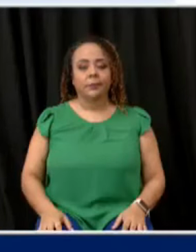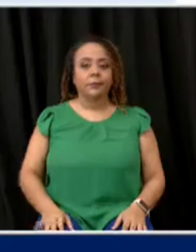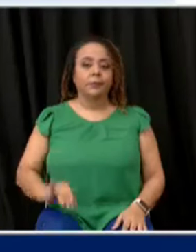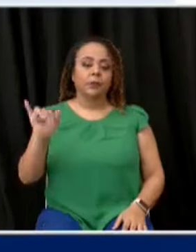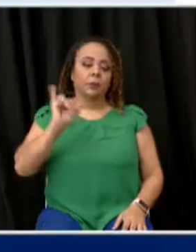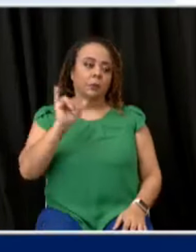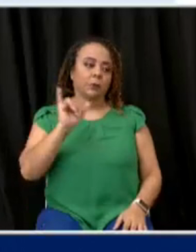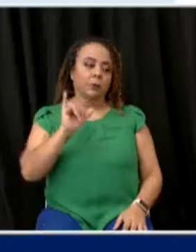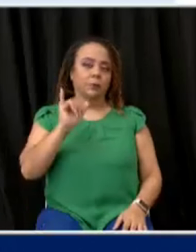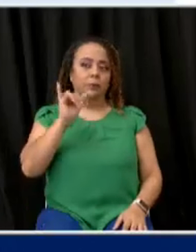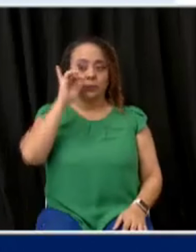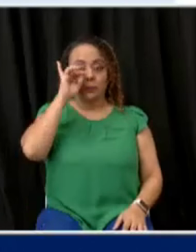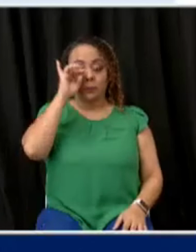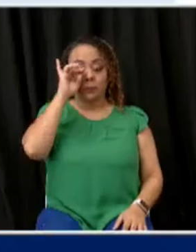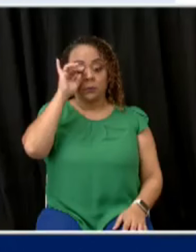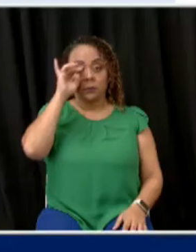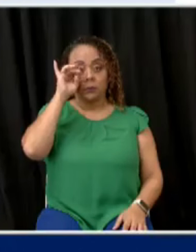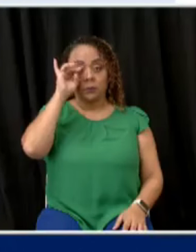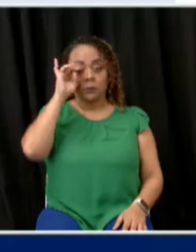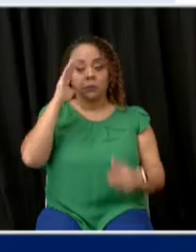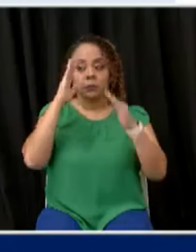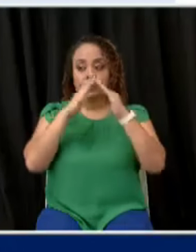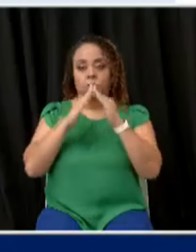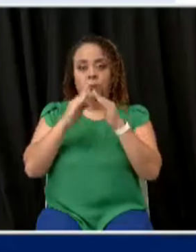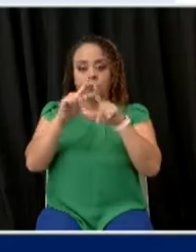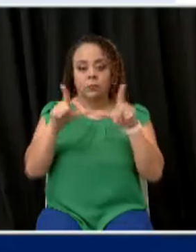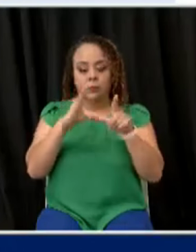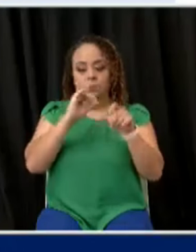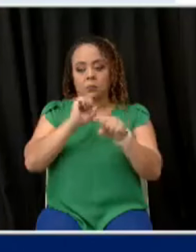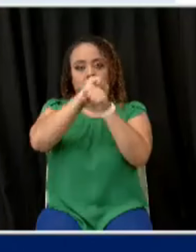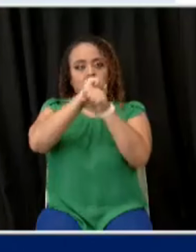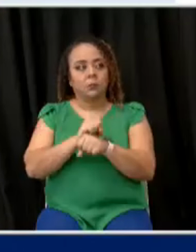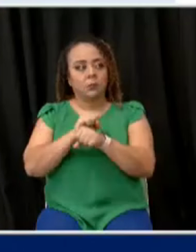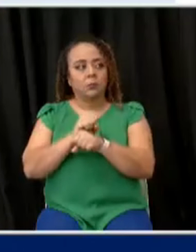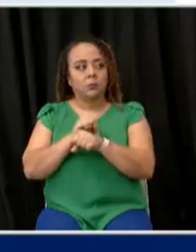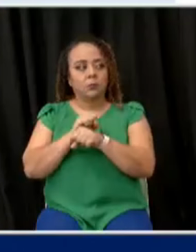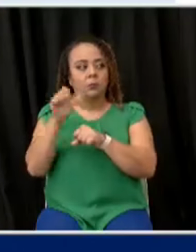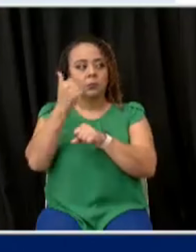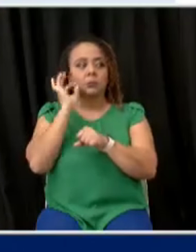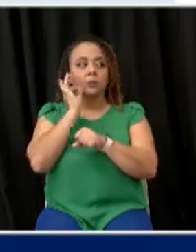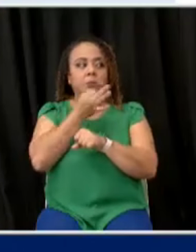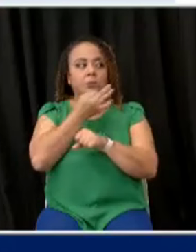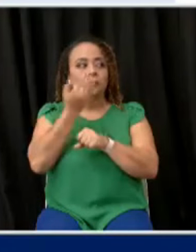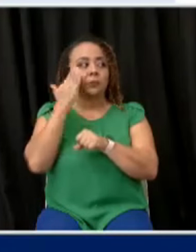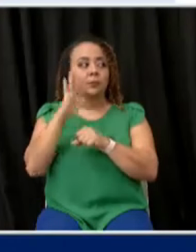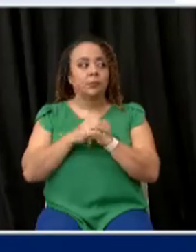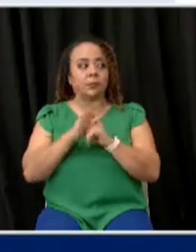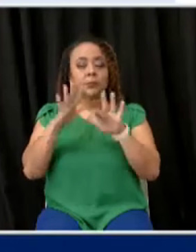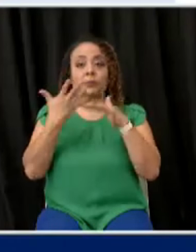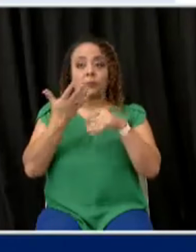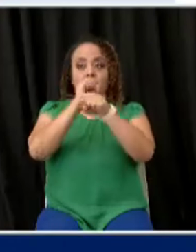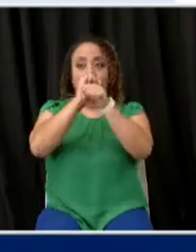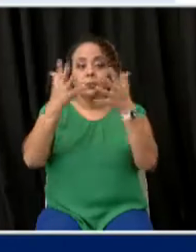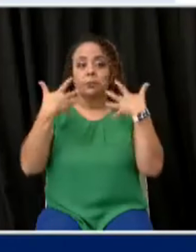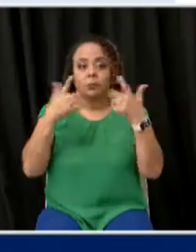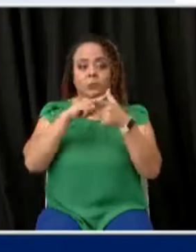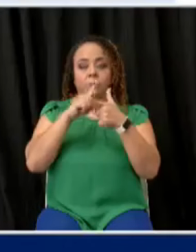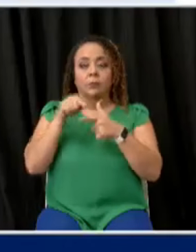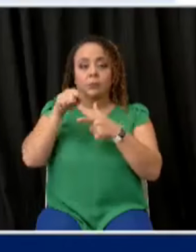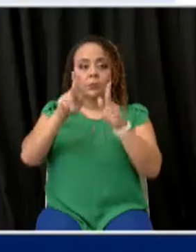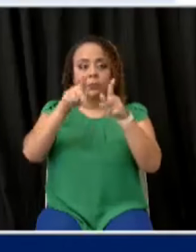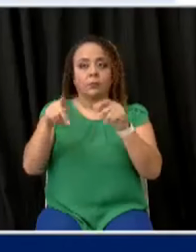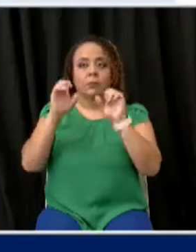aquel que vive en el lugar y está acostumbrado y viene de otra finca y no sabemos cómo está aclimatado, pues a esa persona lo